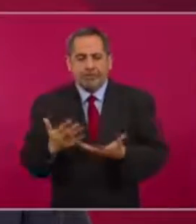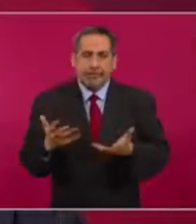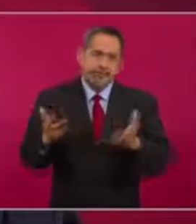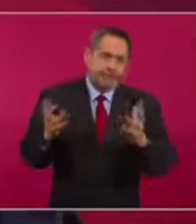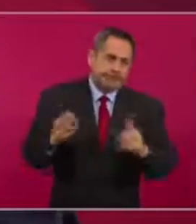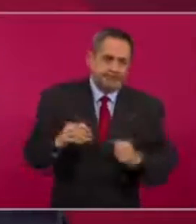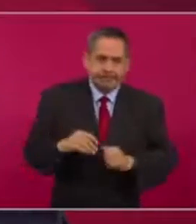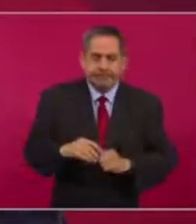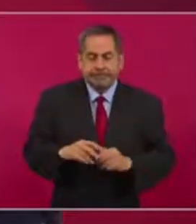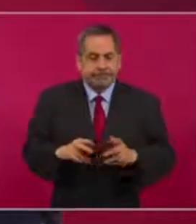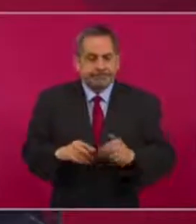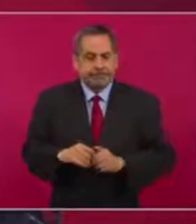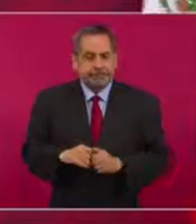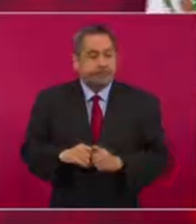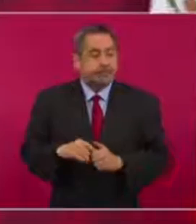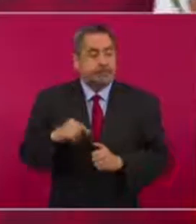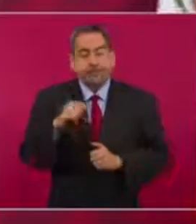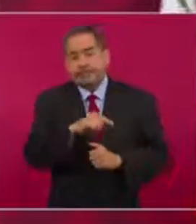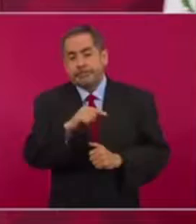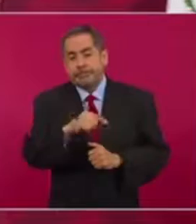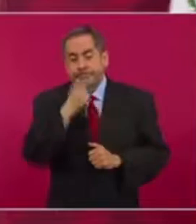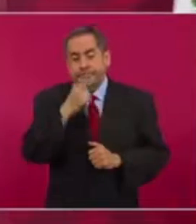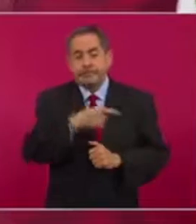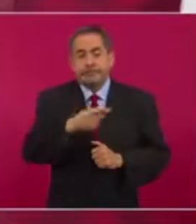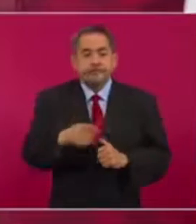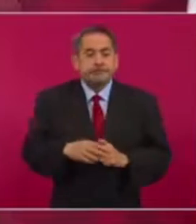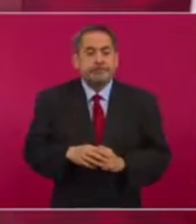Y estoy hablando de